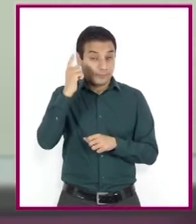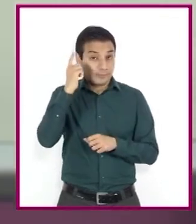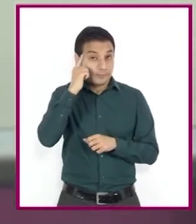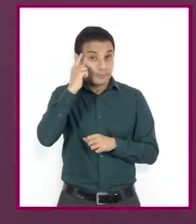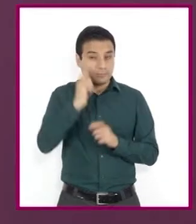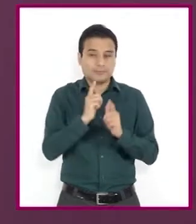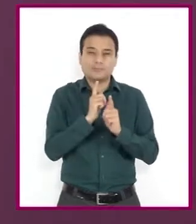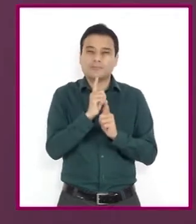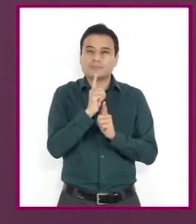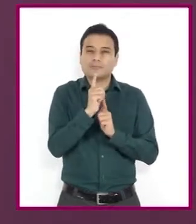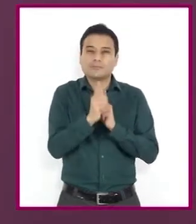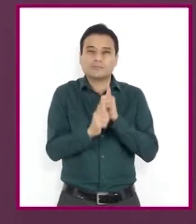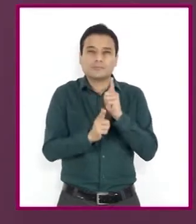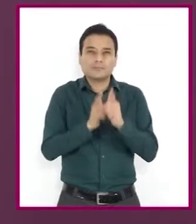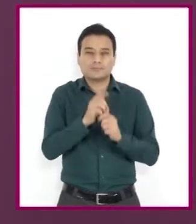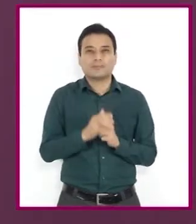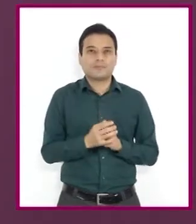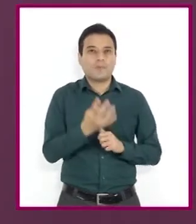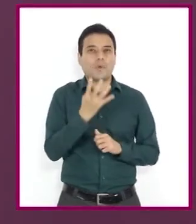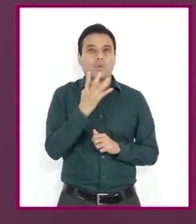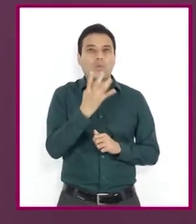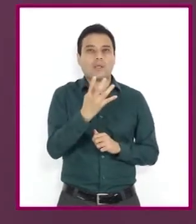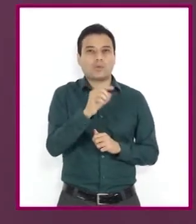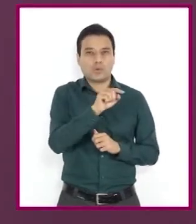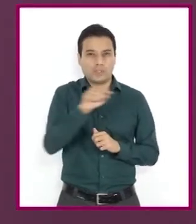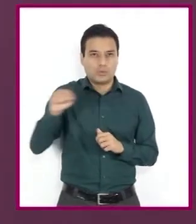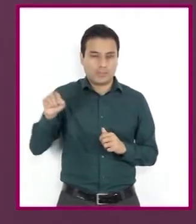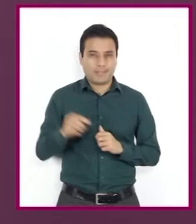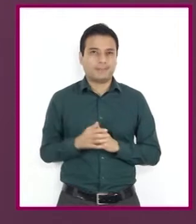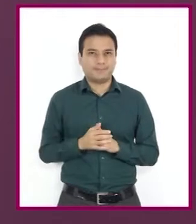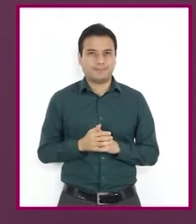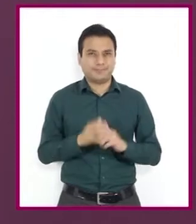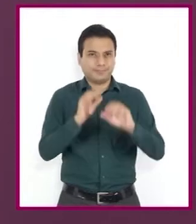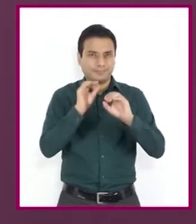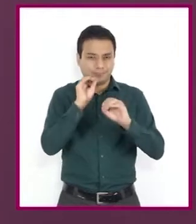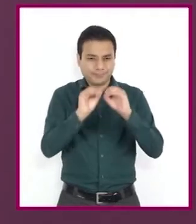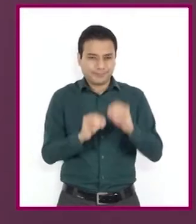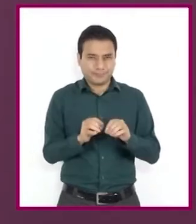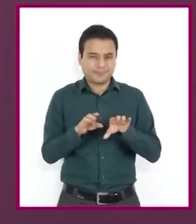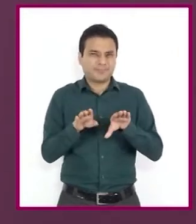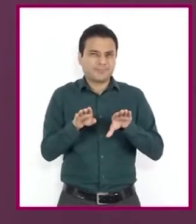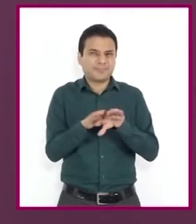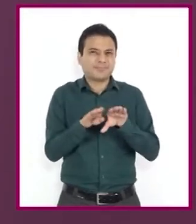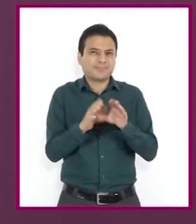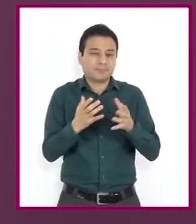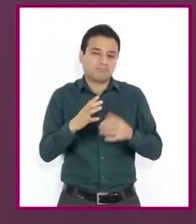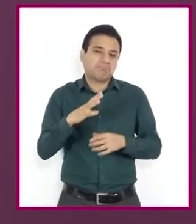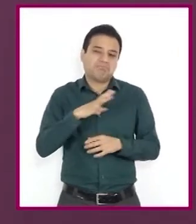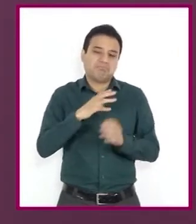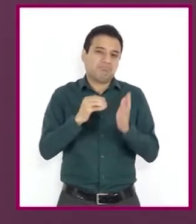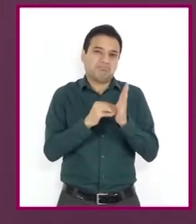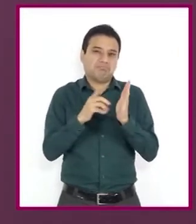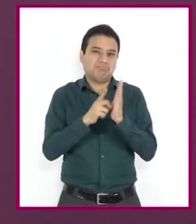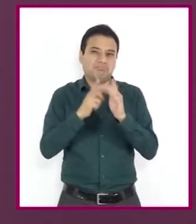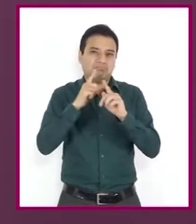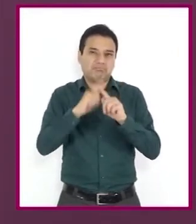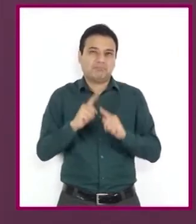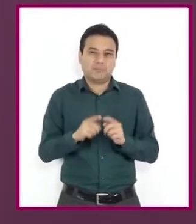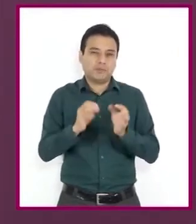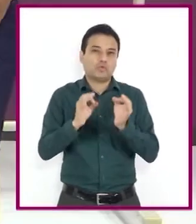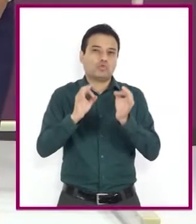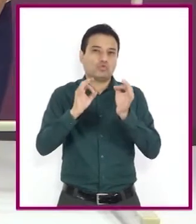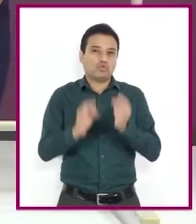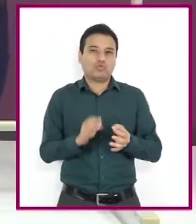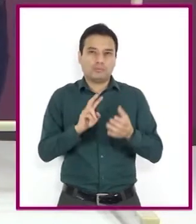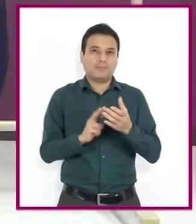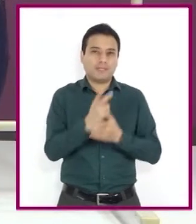más lentas. 4 horizontal. Su proceso de elaboración es distinta, ya que se obtiene de la fermentación de la planta como